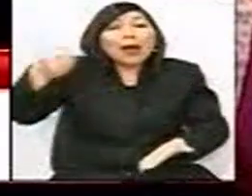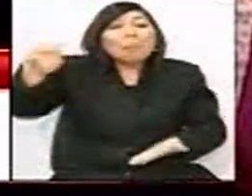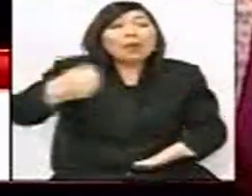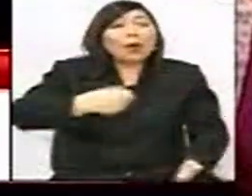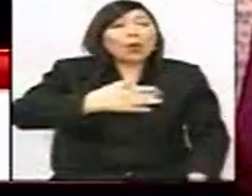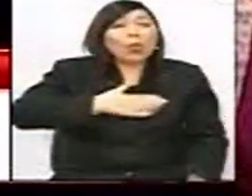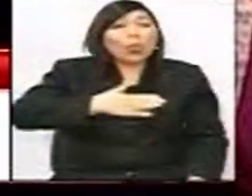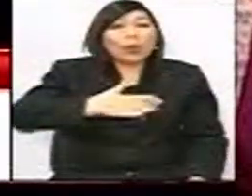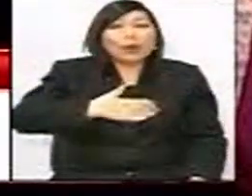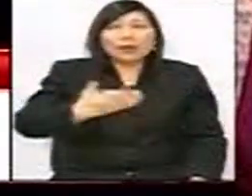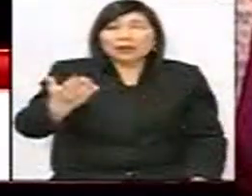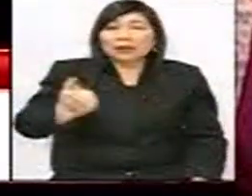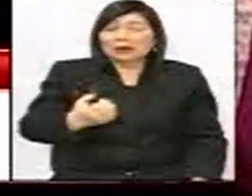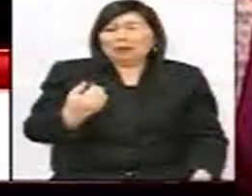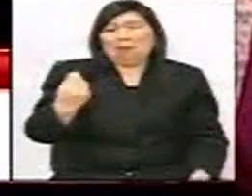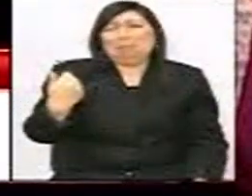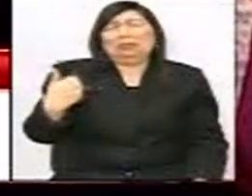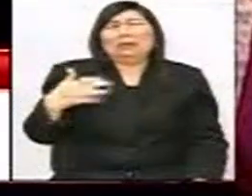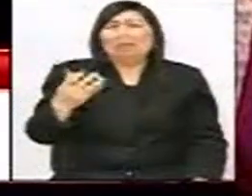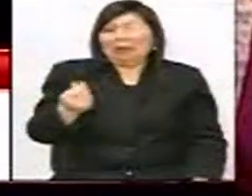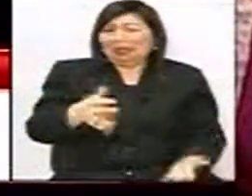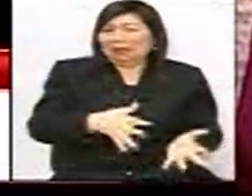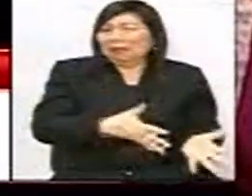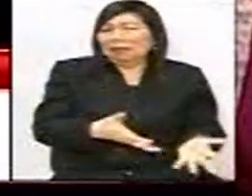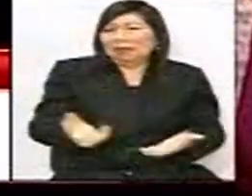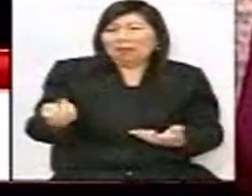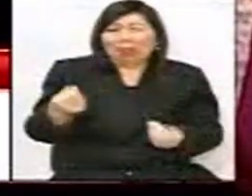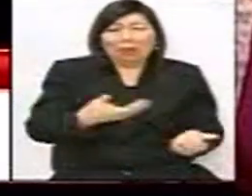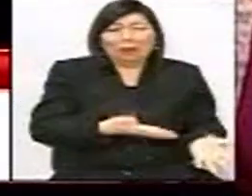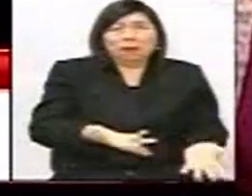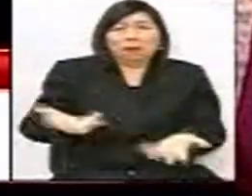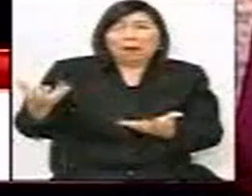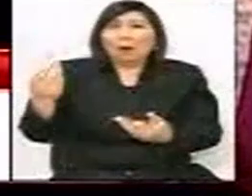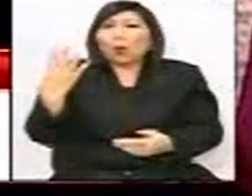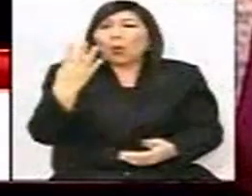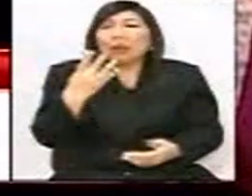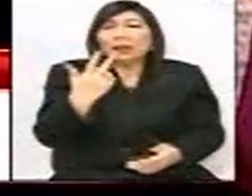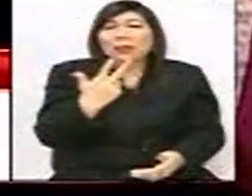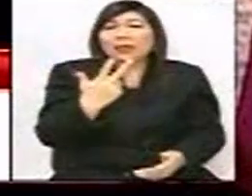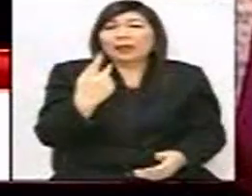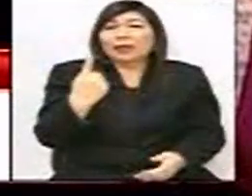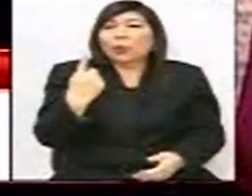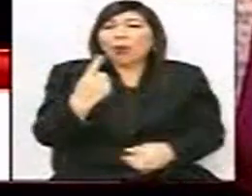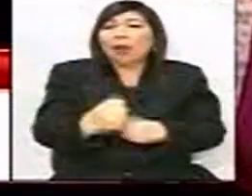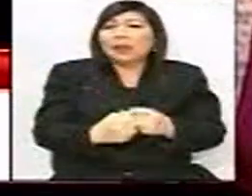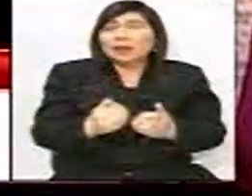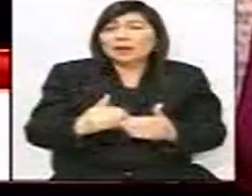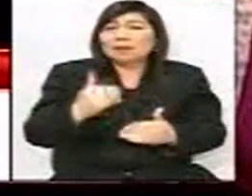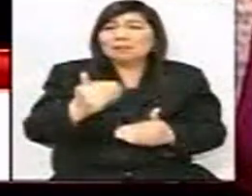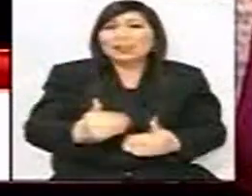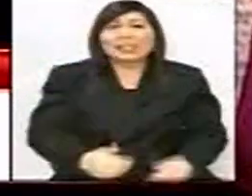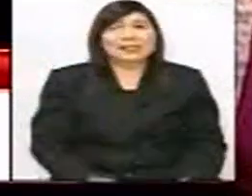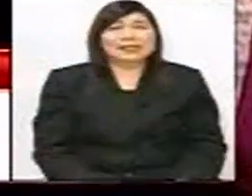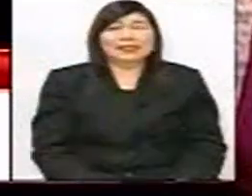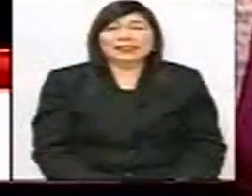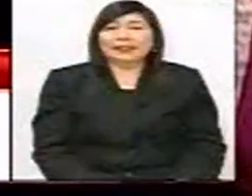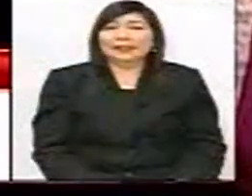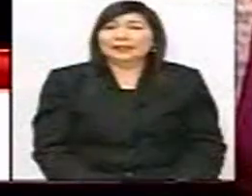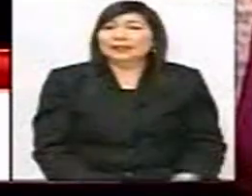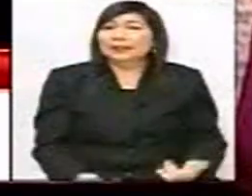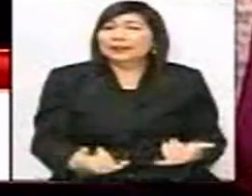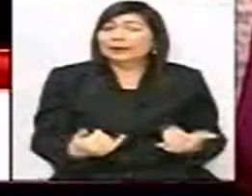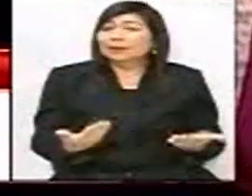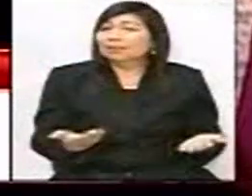este tiempo creo que ya han recuperado sobradamente su inversión, pero tienen 31 años por adelante. Y sobre